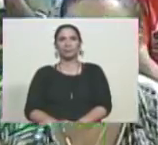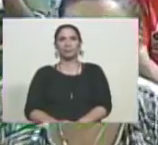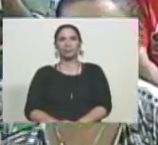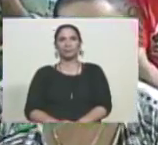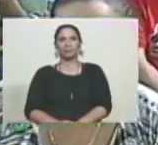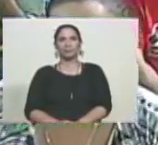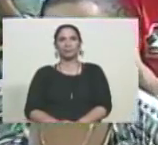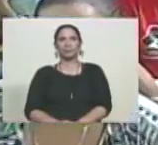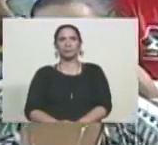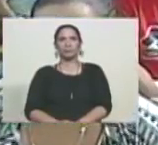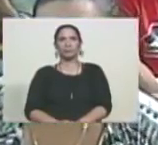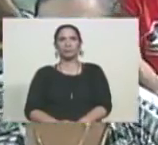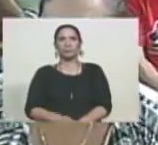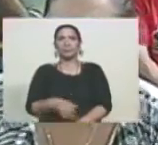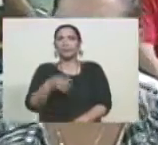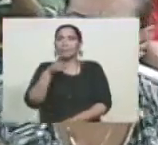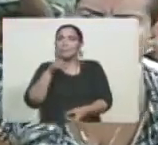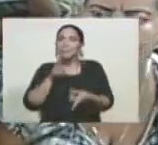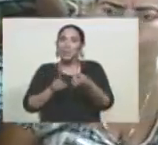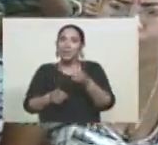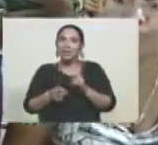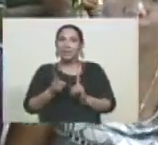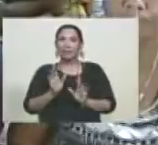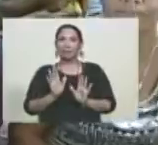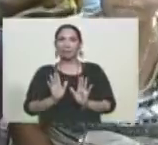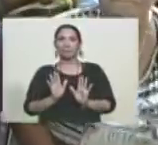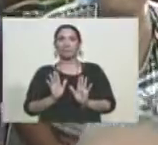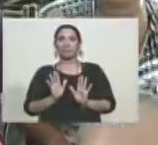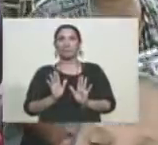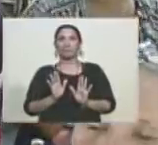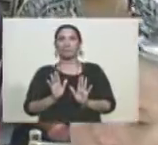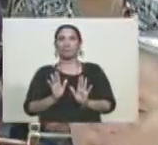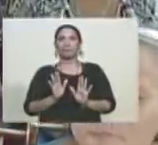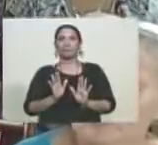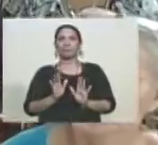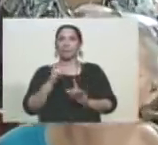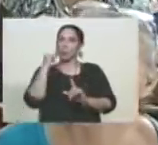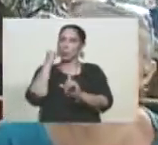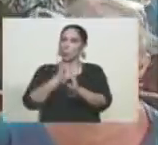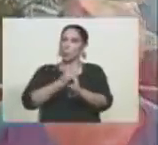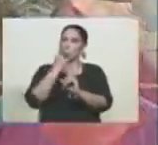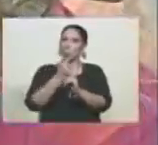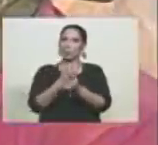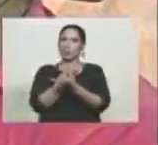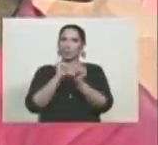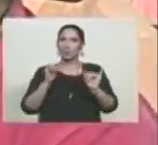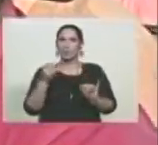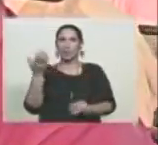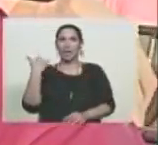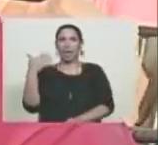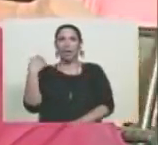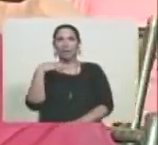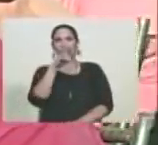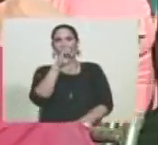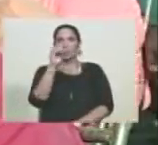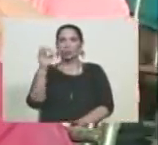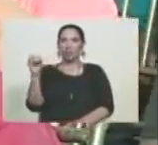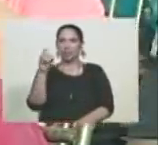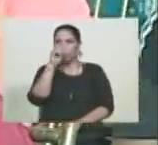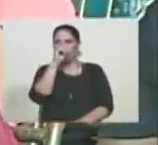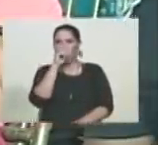Y es apenas, apenas, en la lucha por la independencia hace 200 años que se plantea el